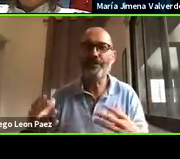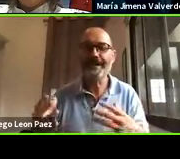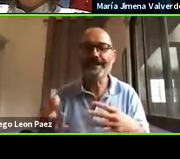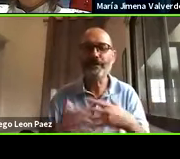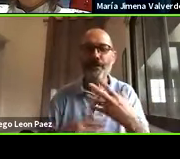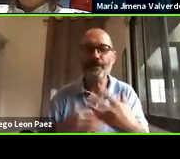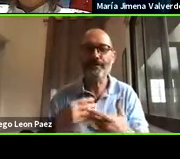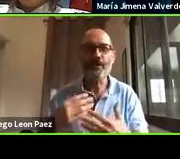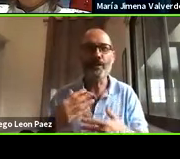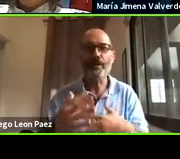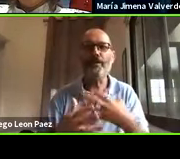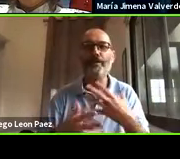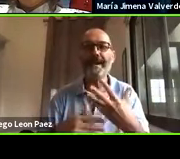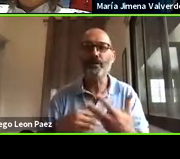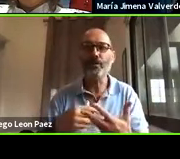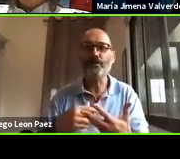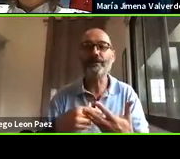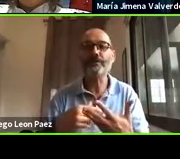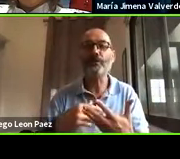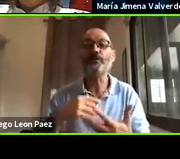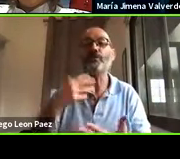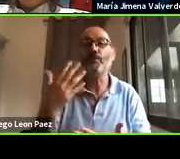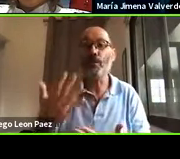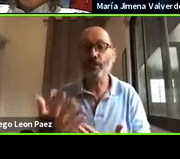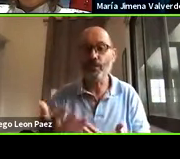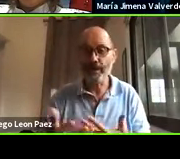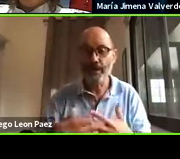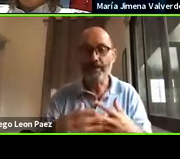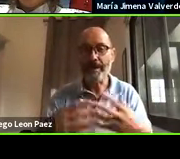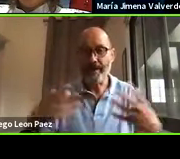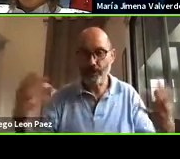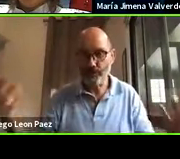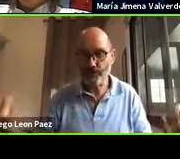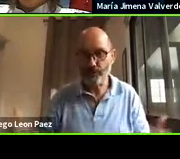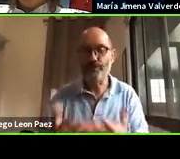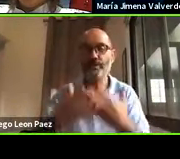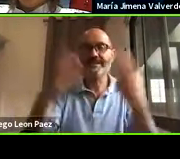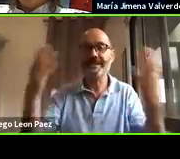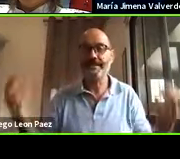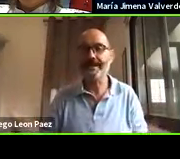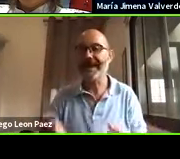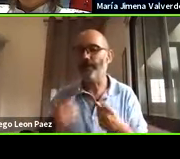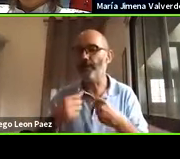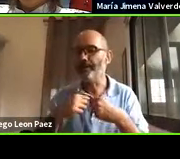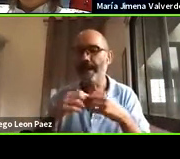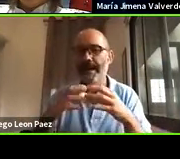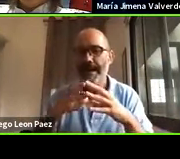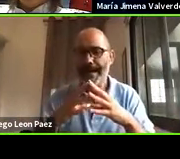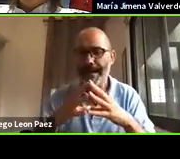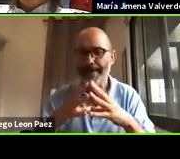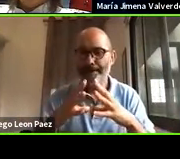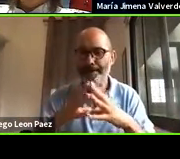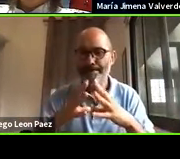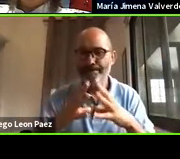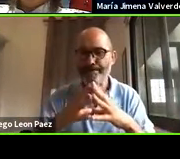sonido verdad es como devolver con otros otros modos para una construcción de significado